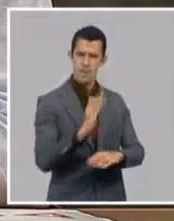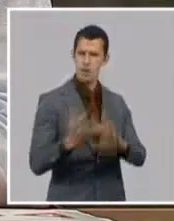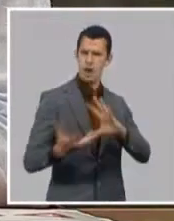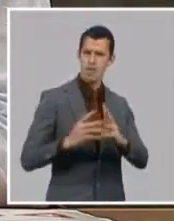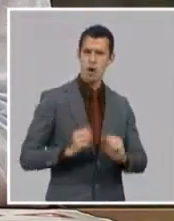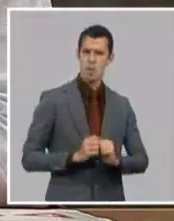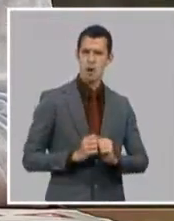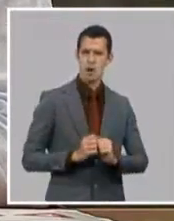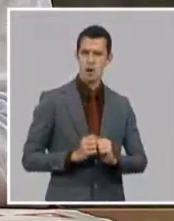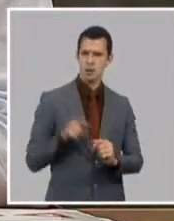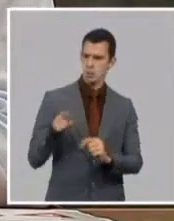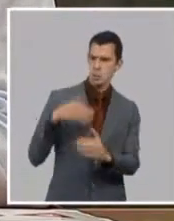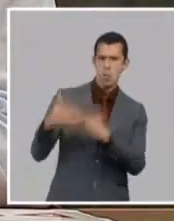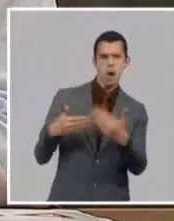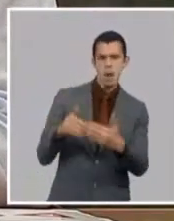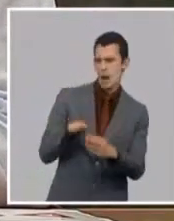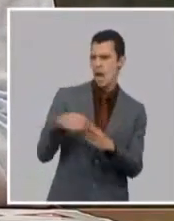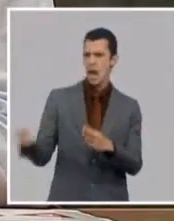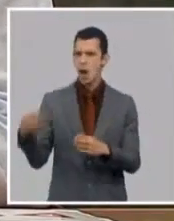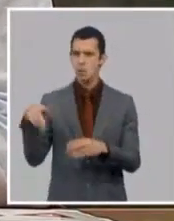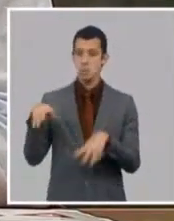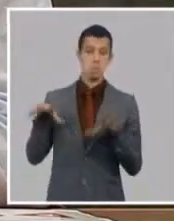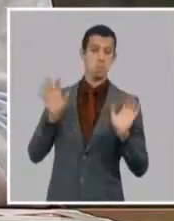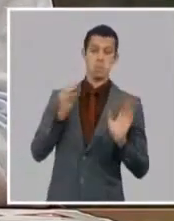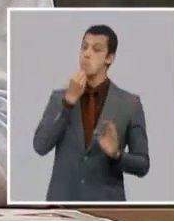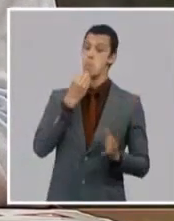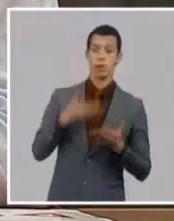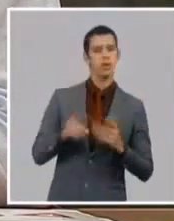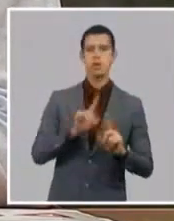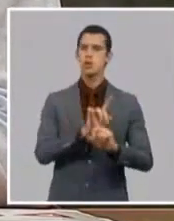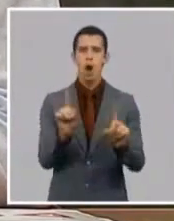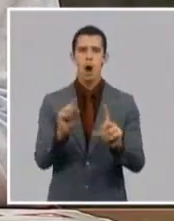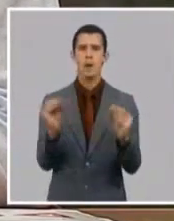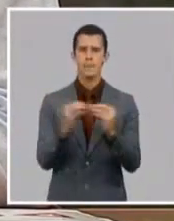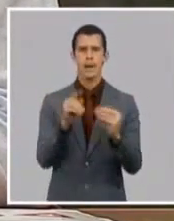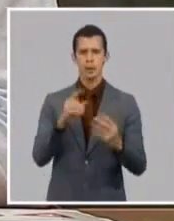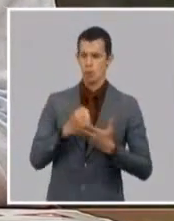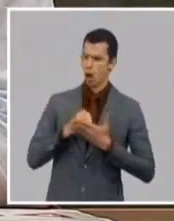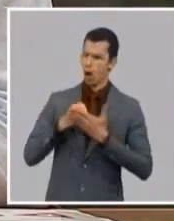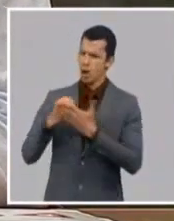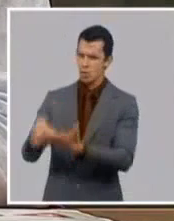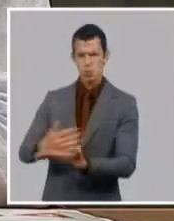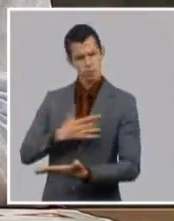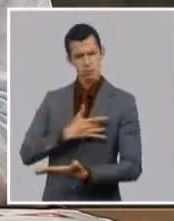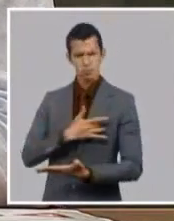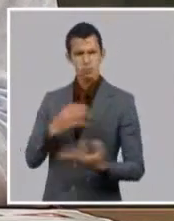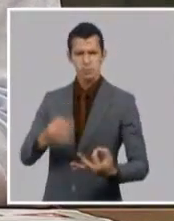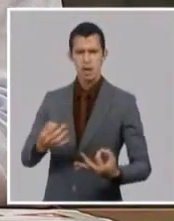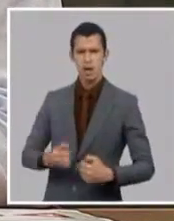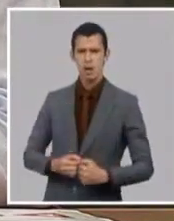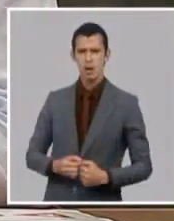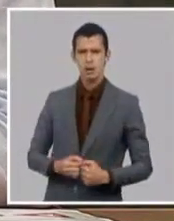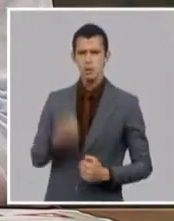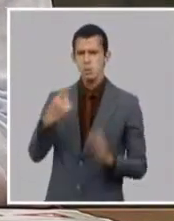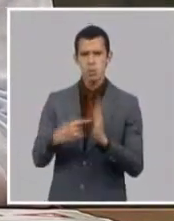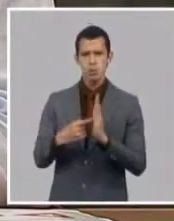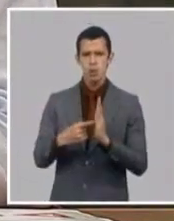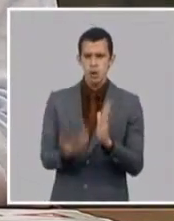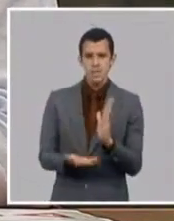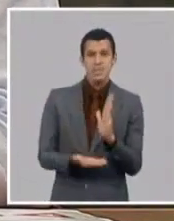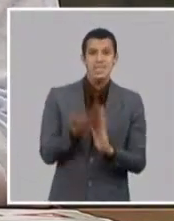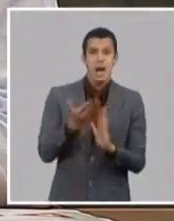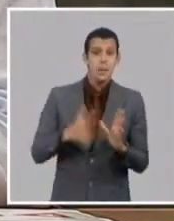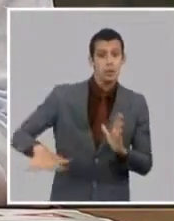entre compatriotas y hacia los otros necesitados del mundo, salvando a Cuba para seguir